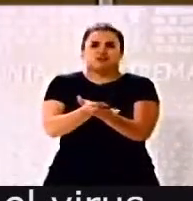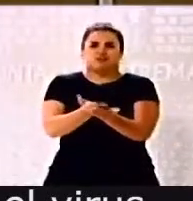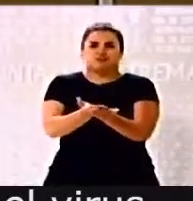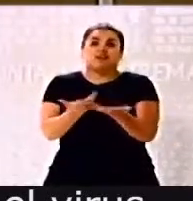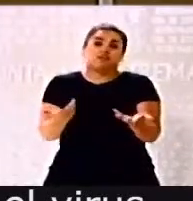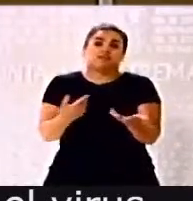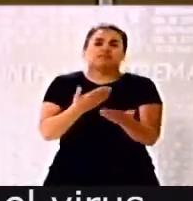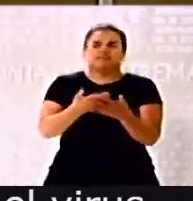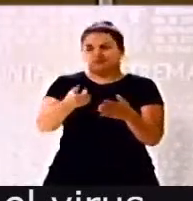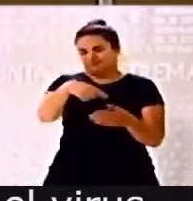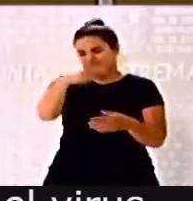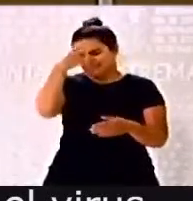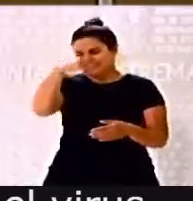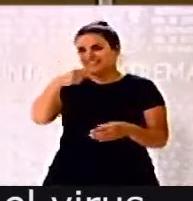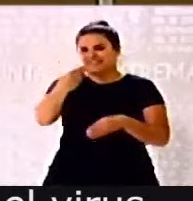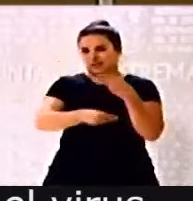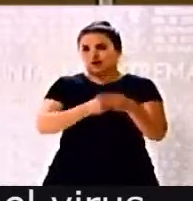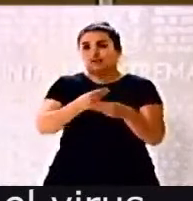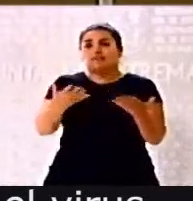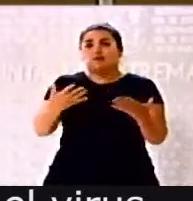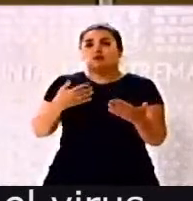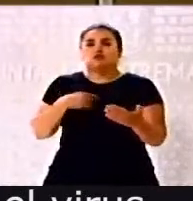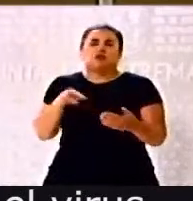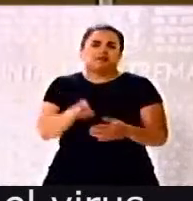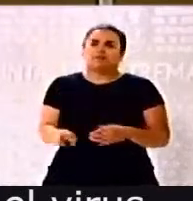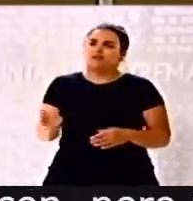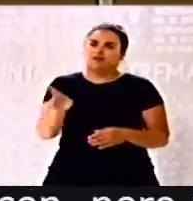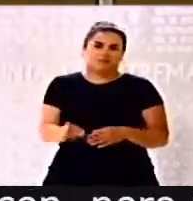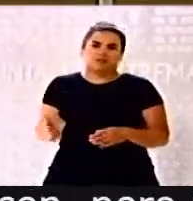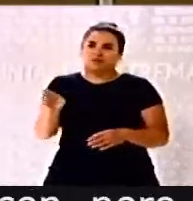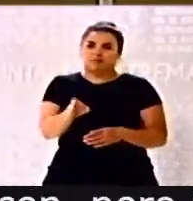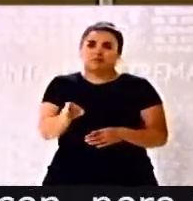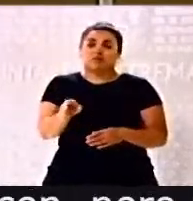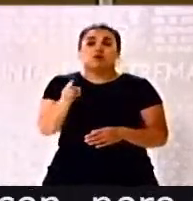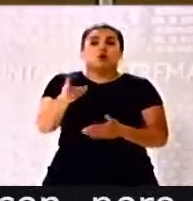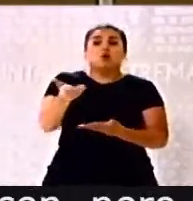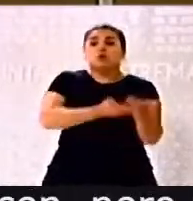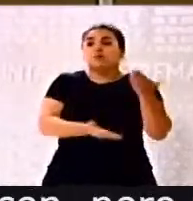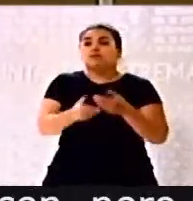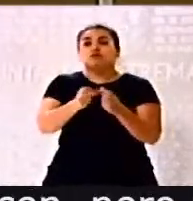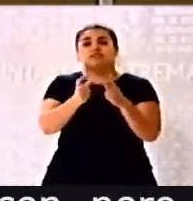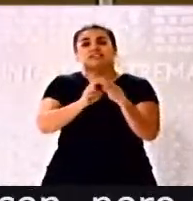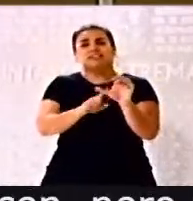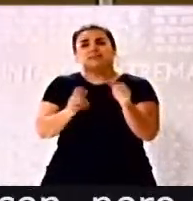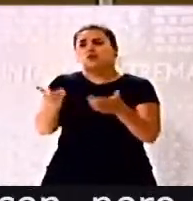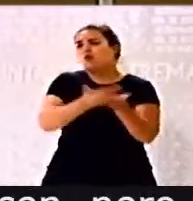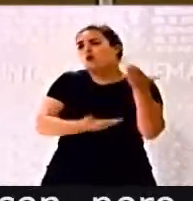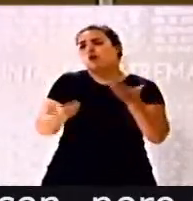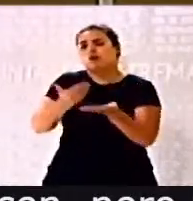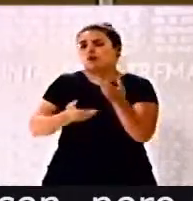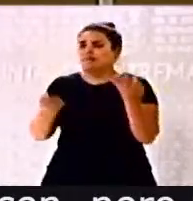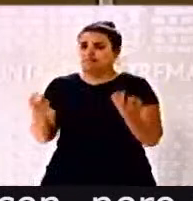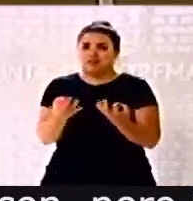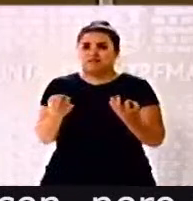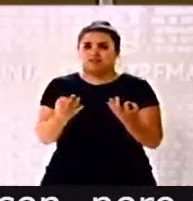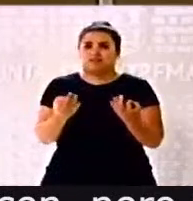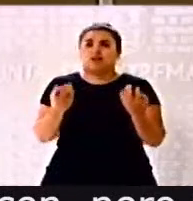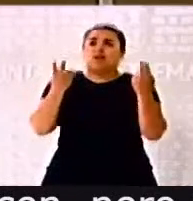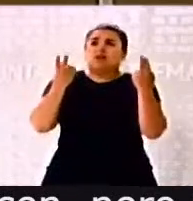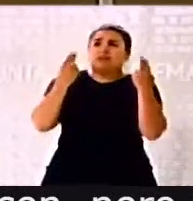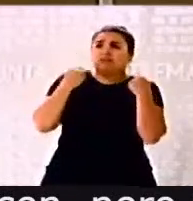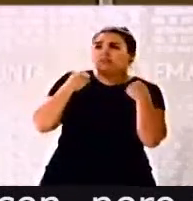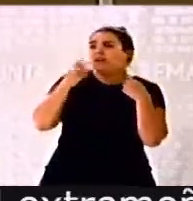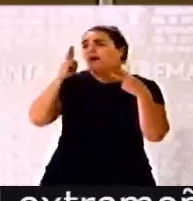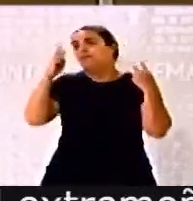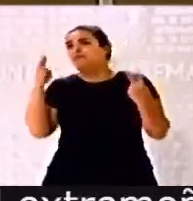y sé que lo hacen, pero no me cansaré de pedirlo, toda la colaboración a la sociedad extremeña. Que no bajen la guardia,